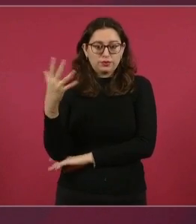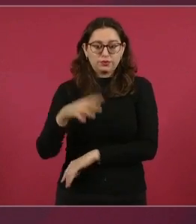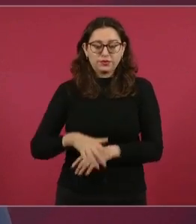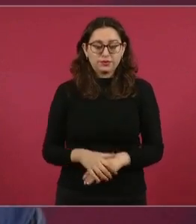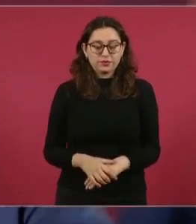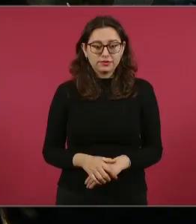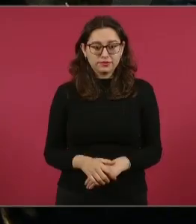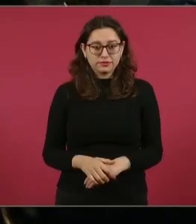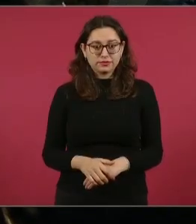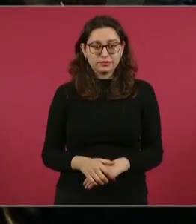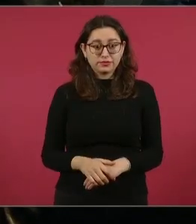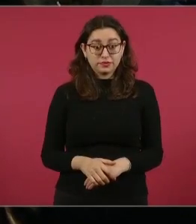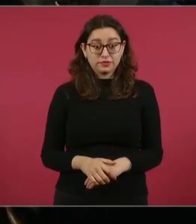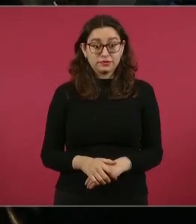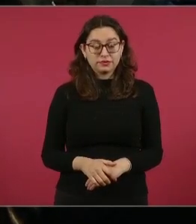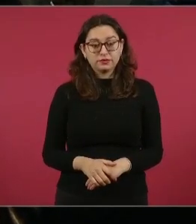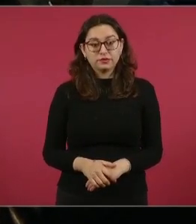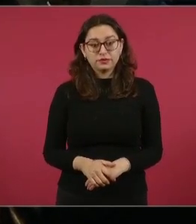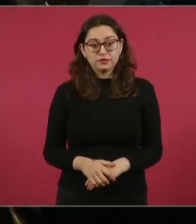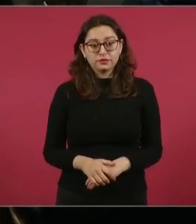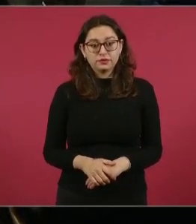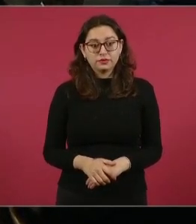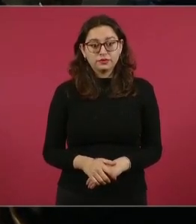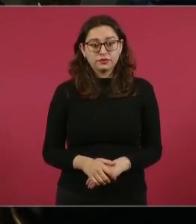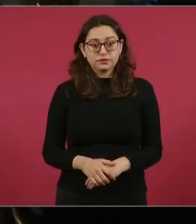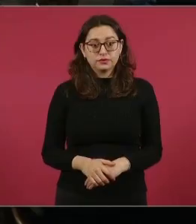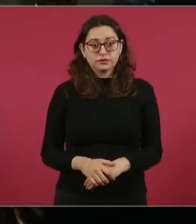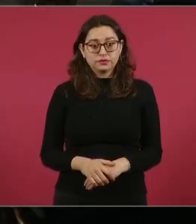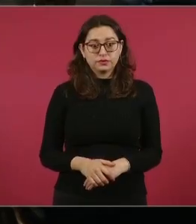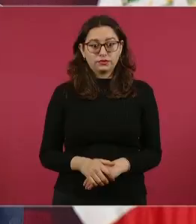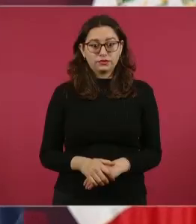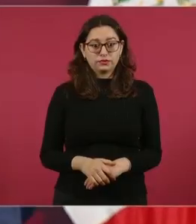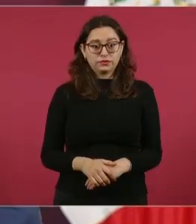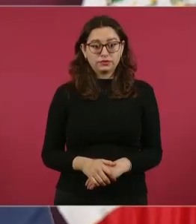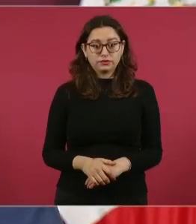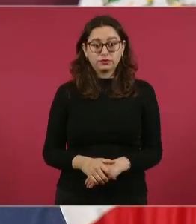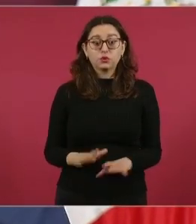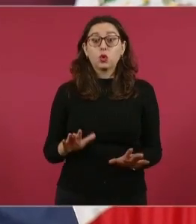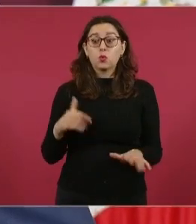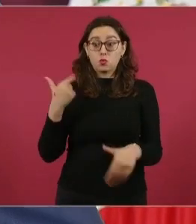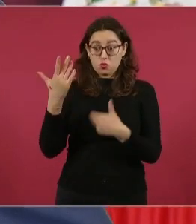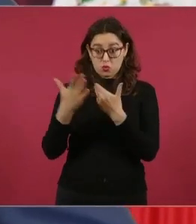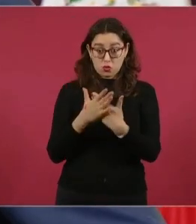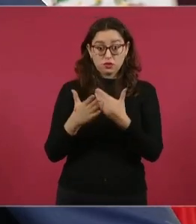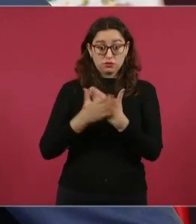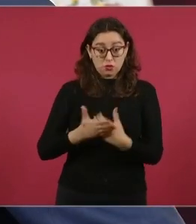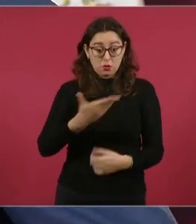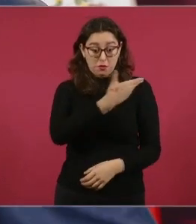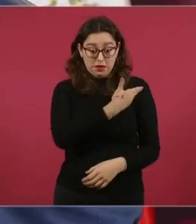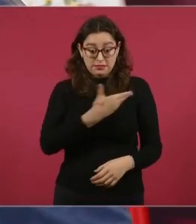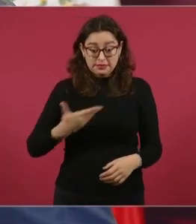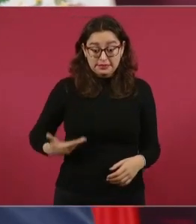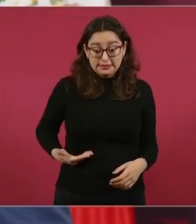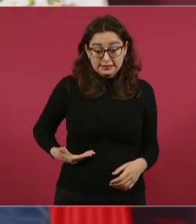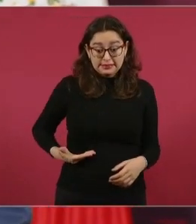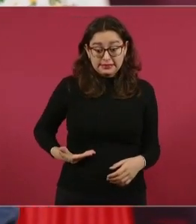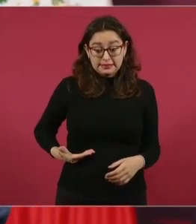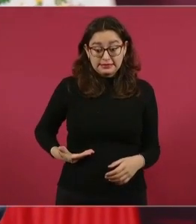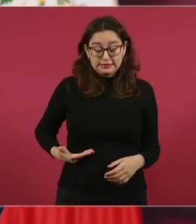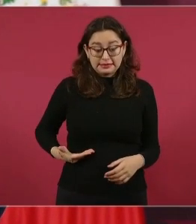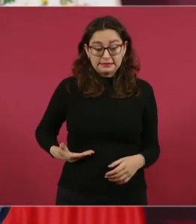Y estoy seguro que quien me va a sustituir va a promover más mujeres para la